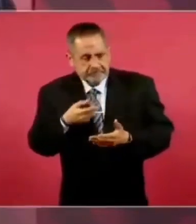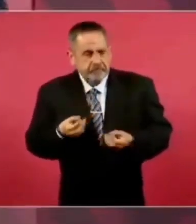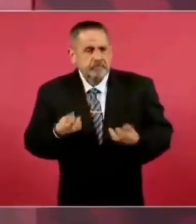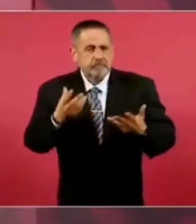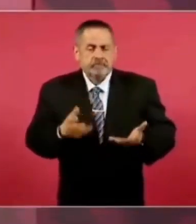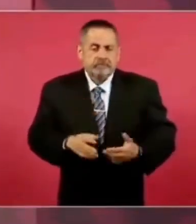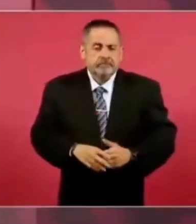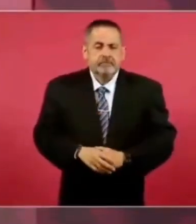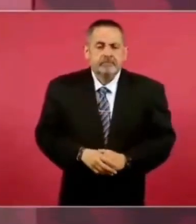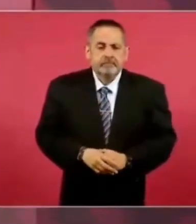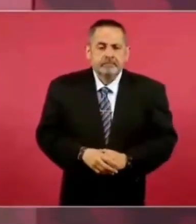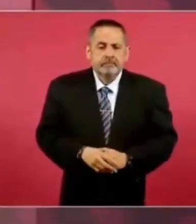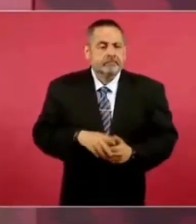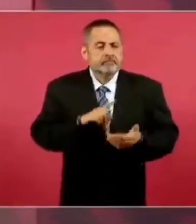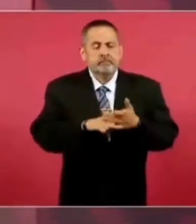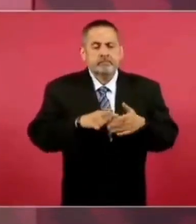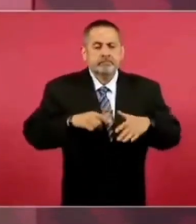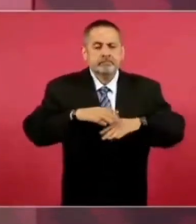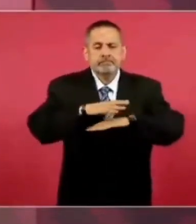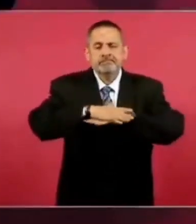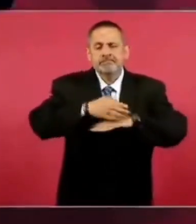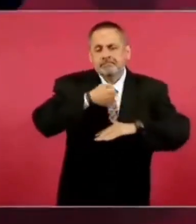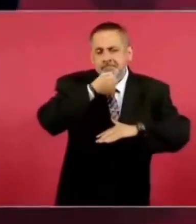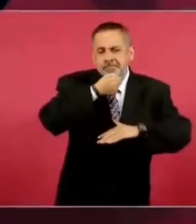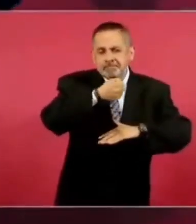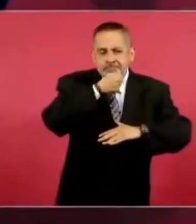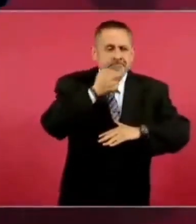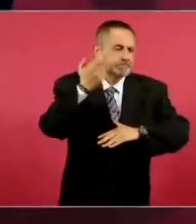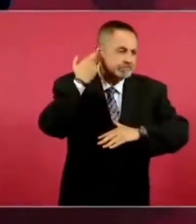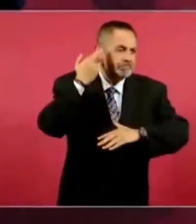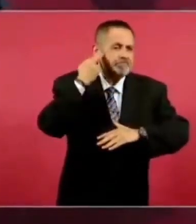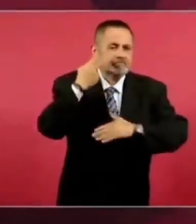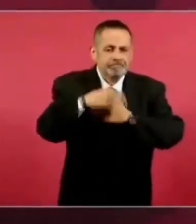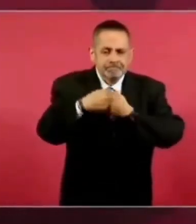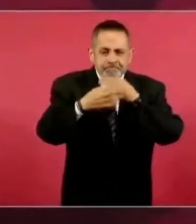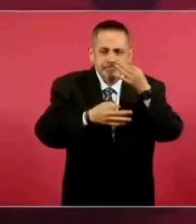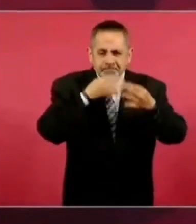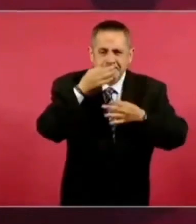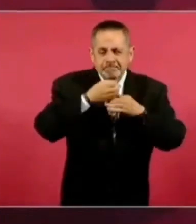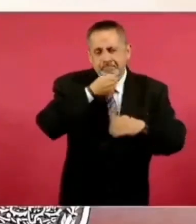y los conductores de radio, de televisión.